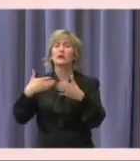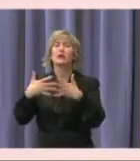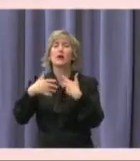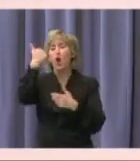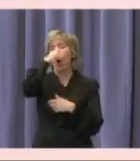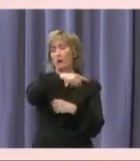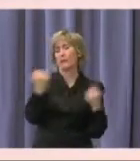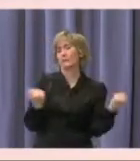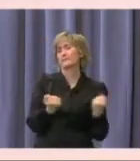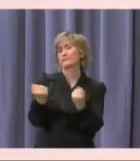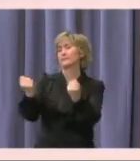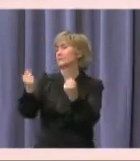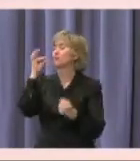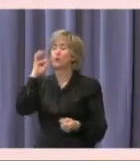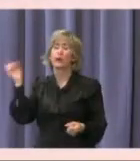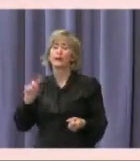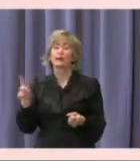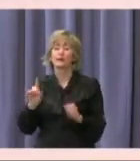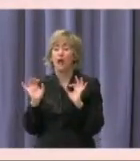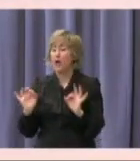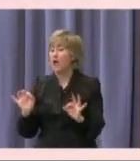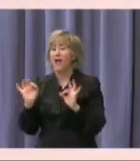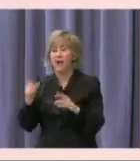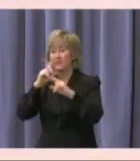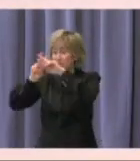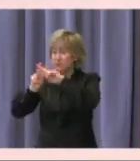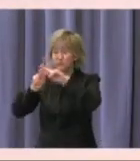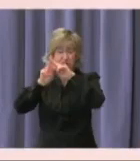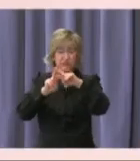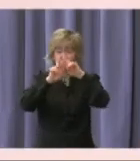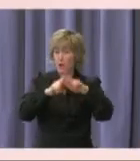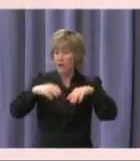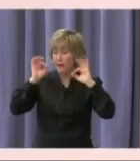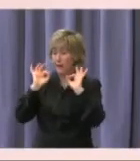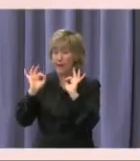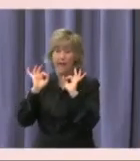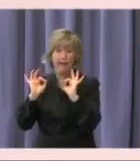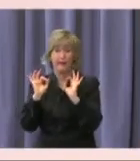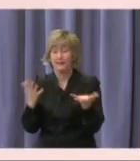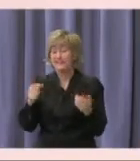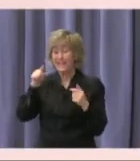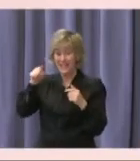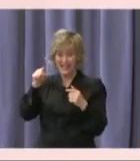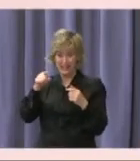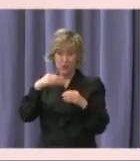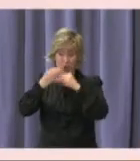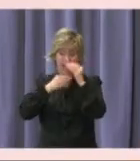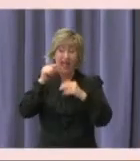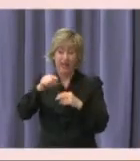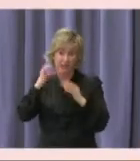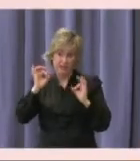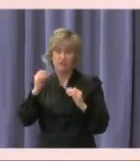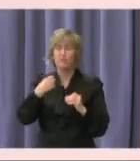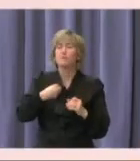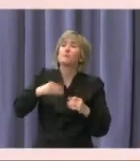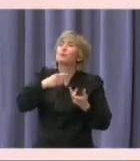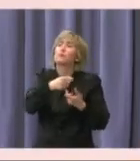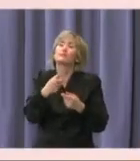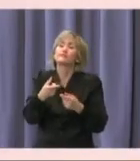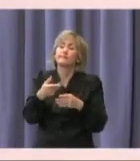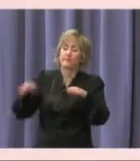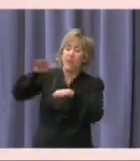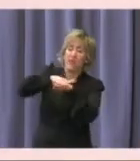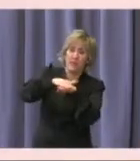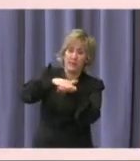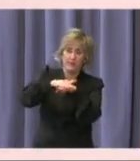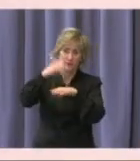cuenta. Suele ser así el diagnóstico, no me equivoco mucho. Quiero decir, todo esto es androcentrismo. A ver, en España podemos poner el orden del